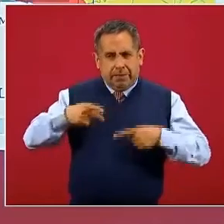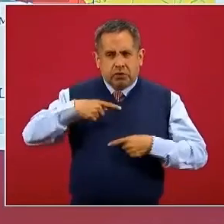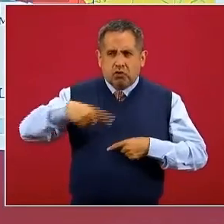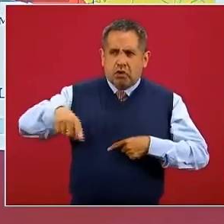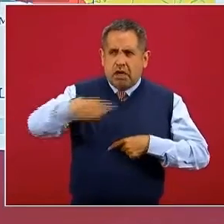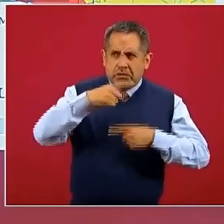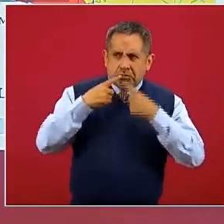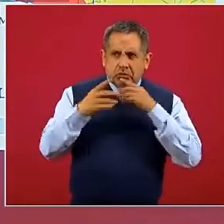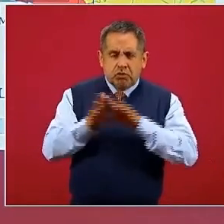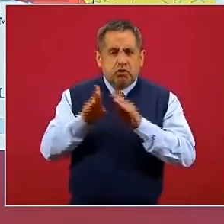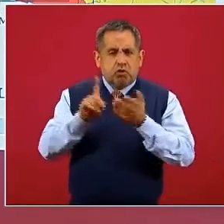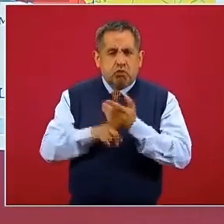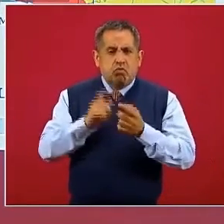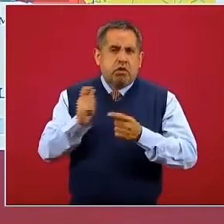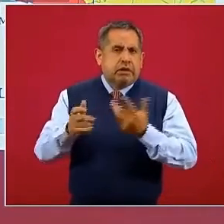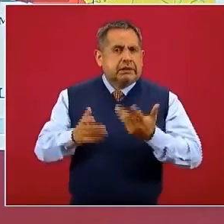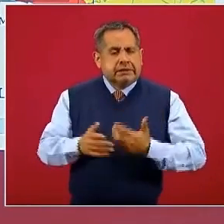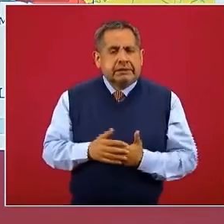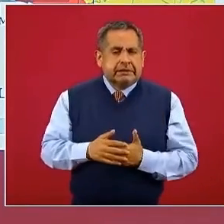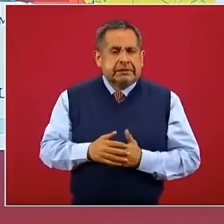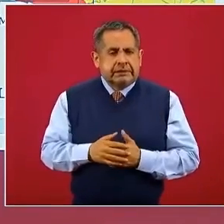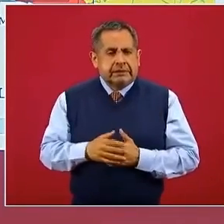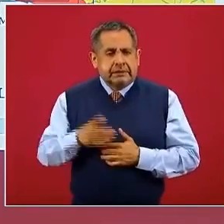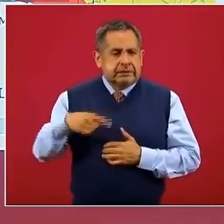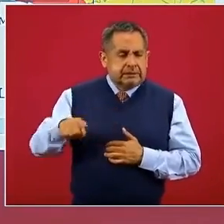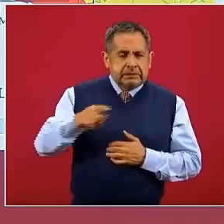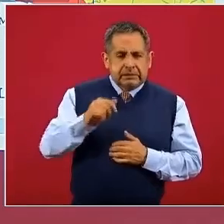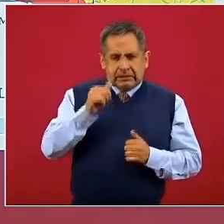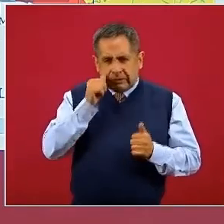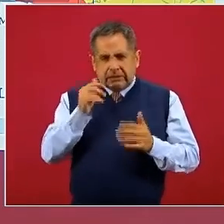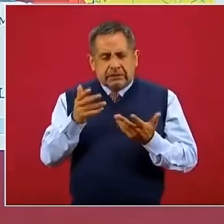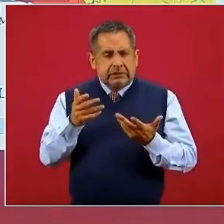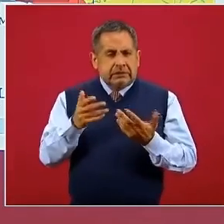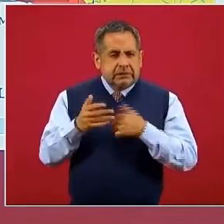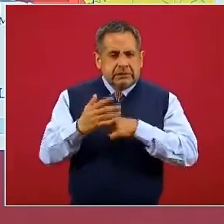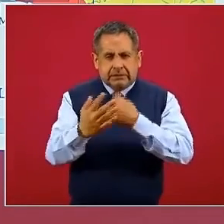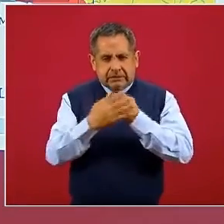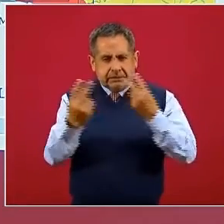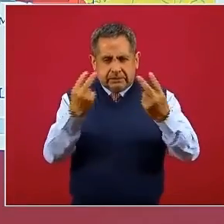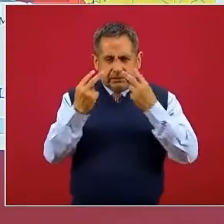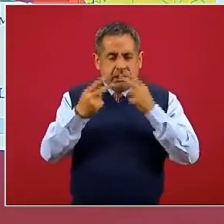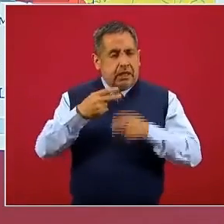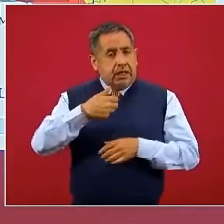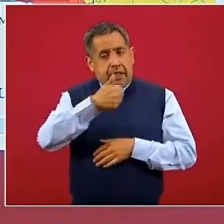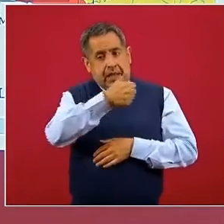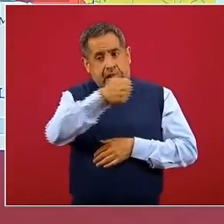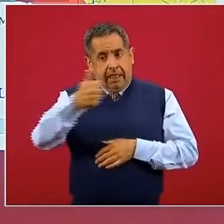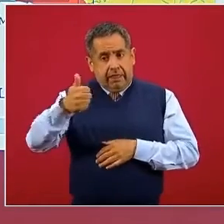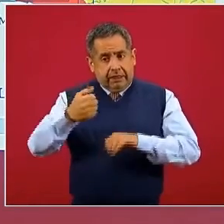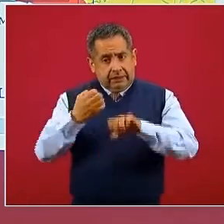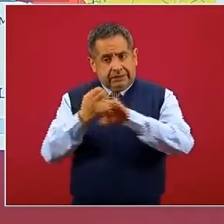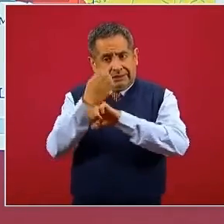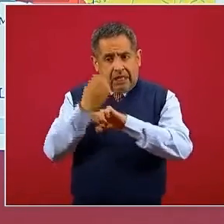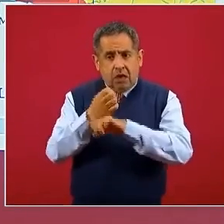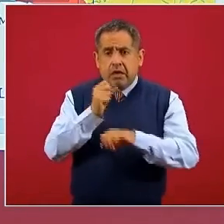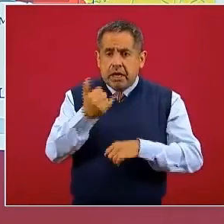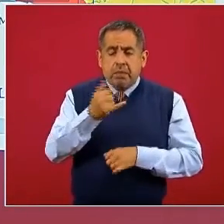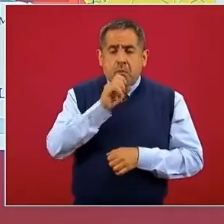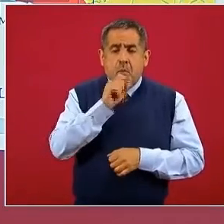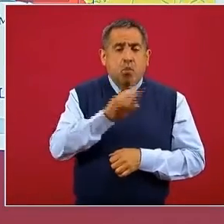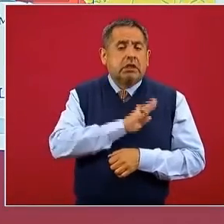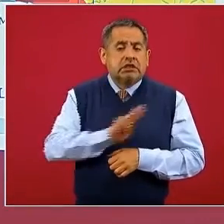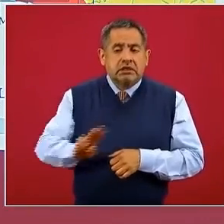sintonizan poder estar muy atentas de las indicaciones que tanto en sus entidades federativas como en los municipios van a